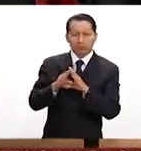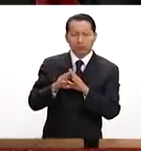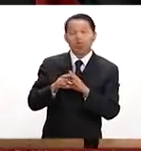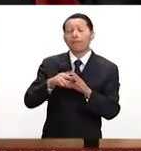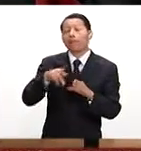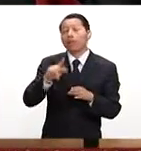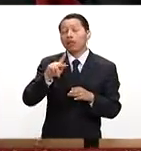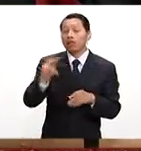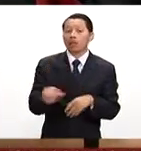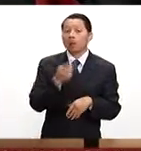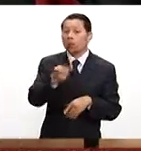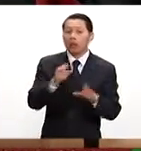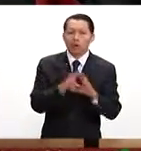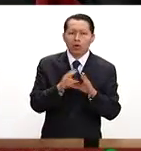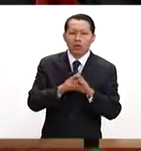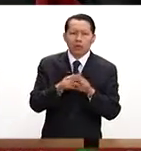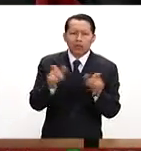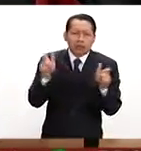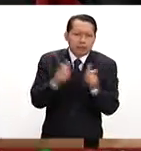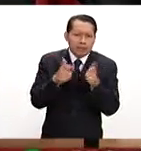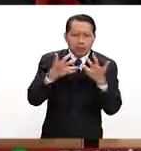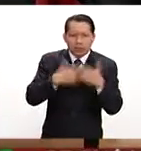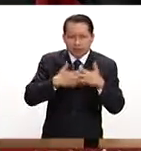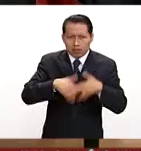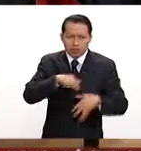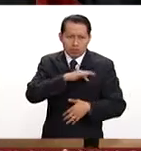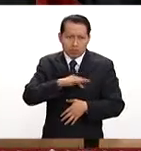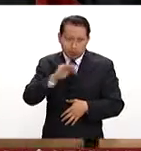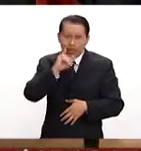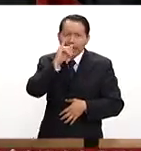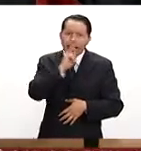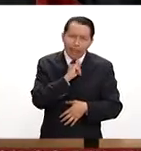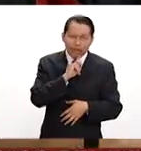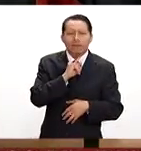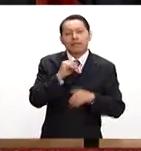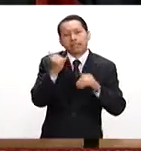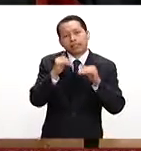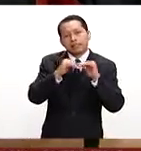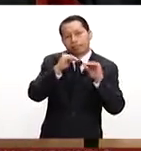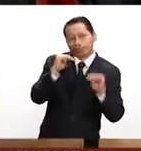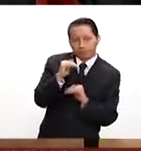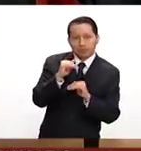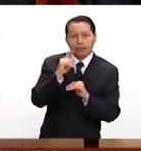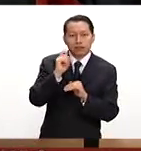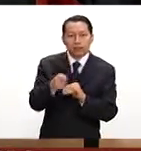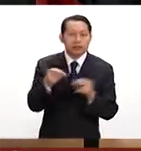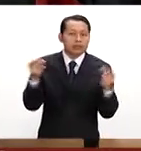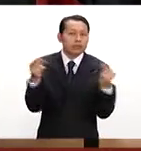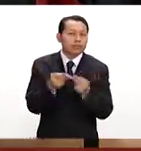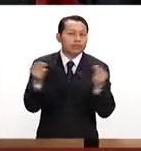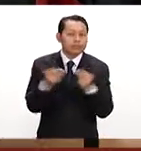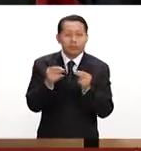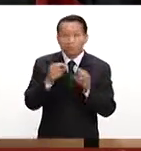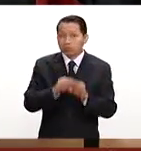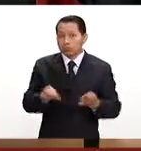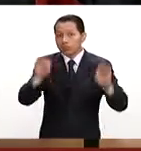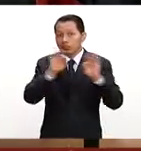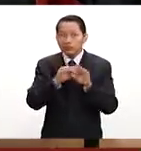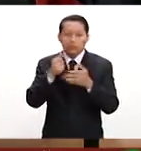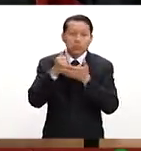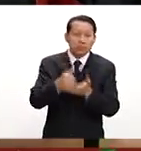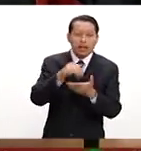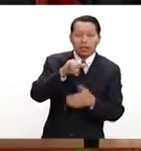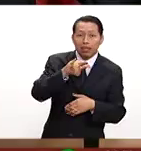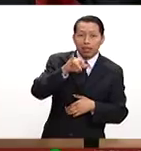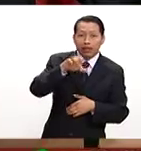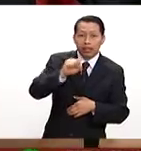gran pregunta es, aunque seas un microempresario, hay jefes y hay subordinados. Entonces, Claro. hay que también ayudarles a los